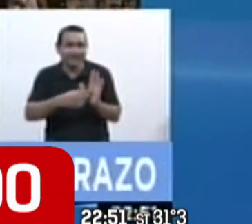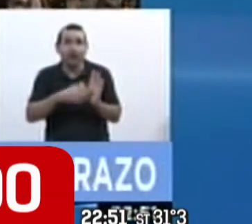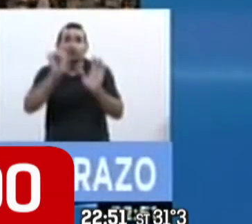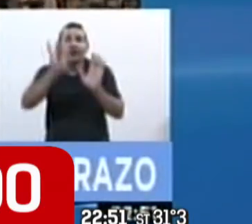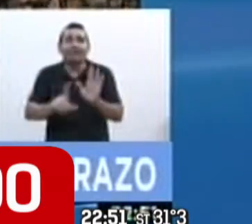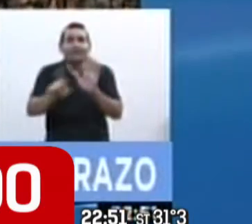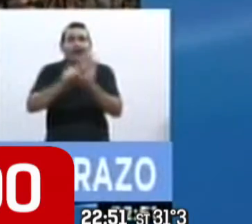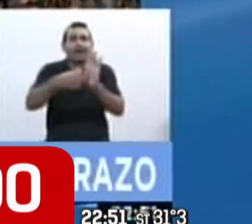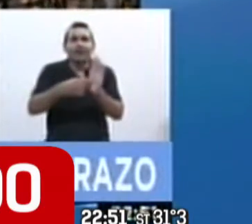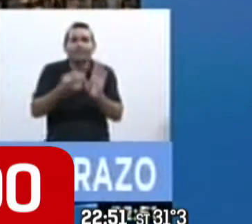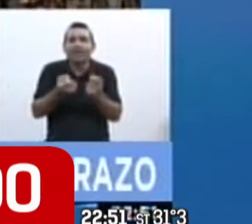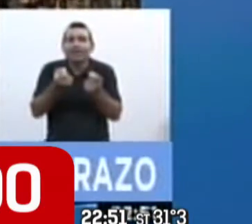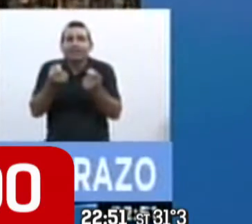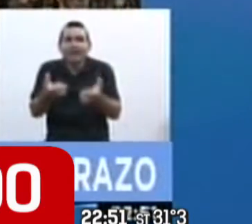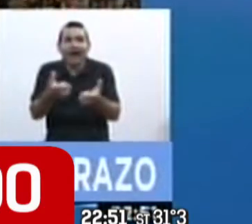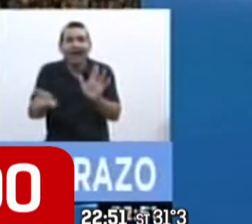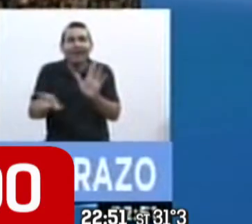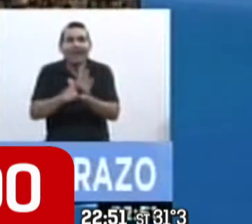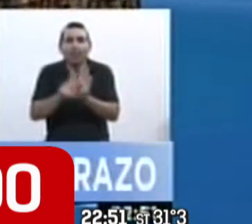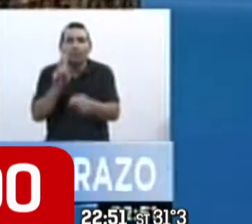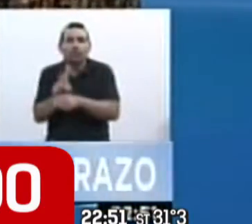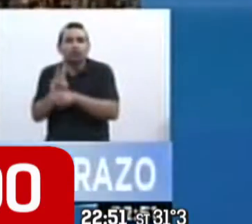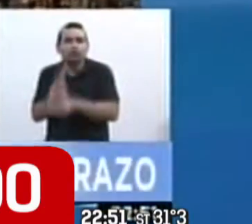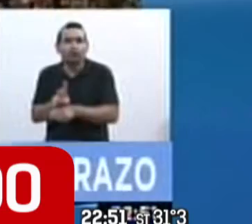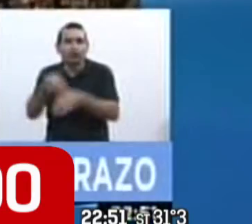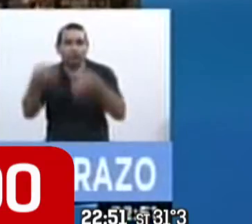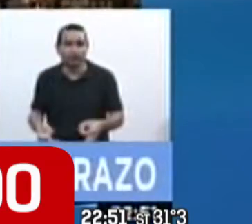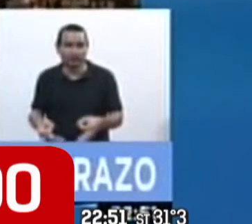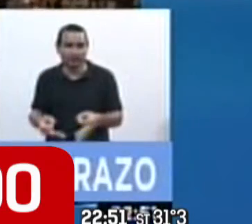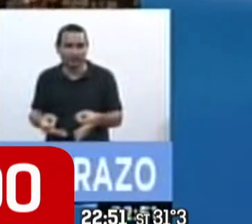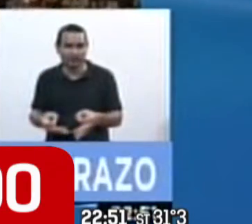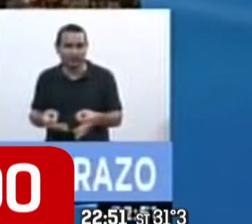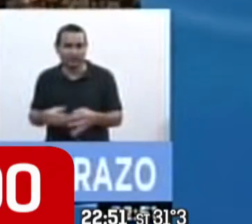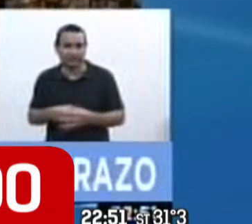Solo le da un marco legal y seguro.